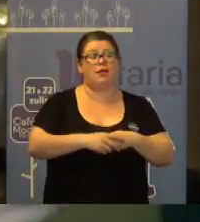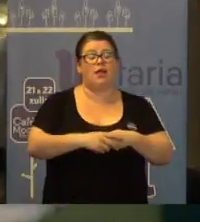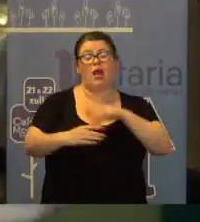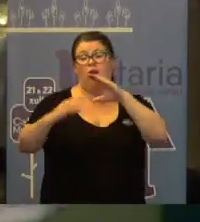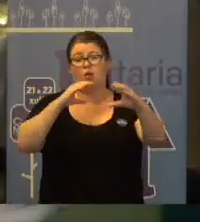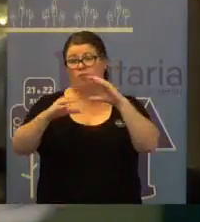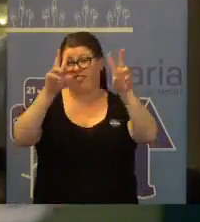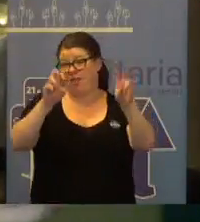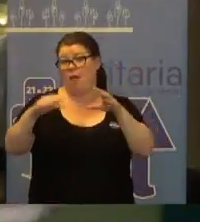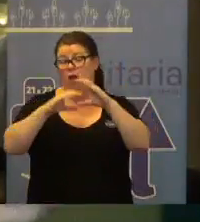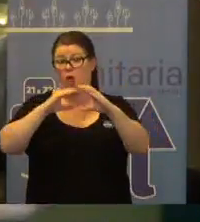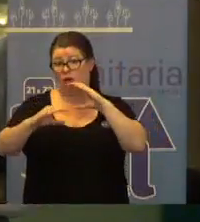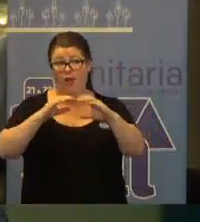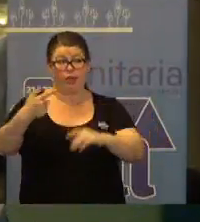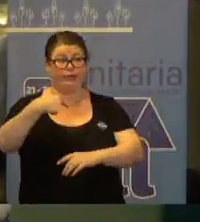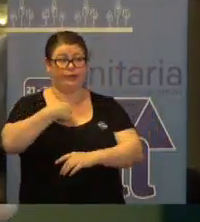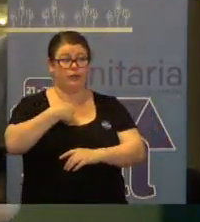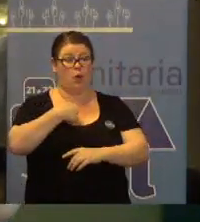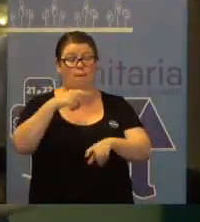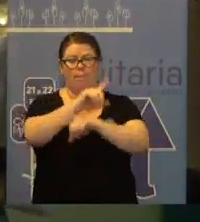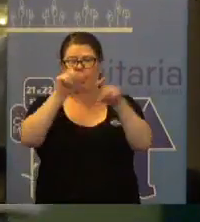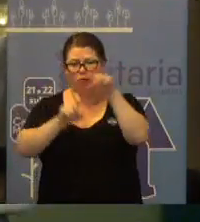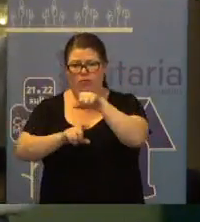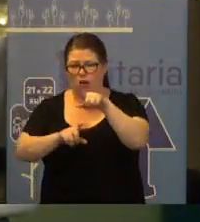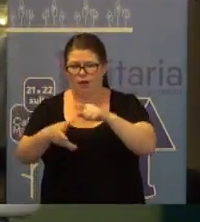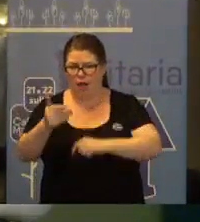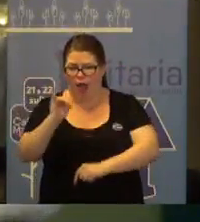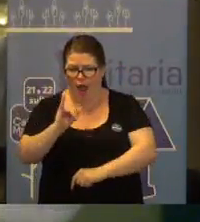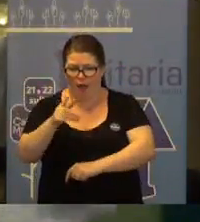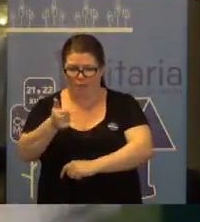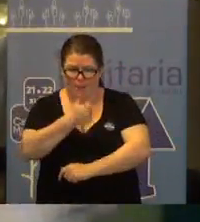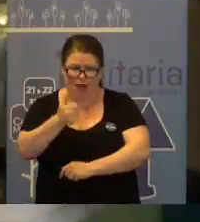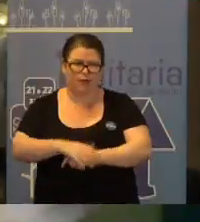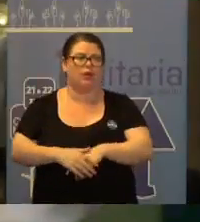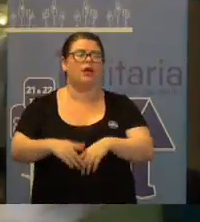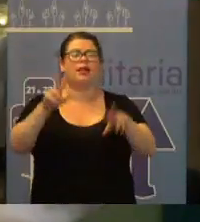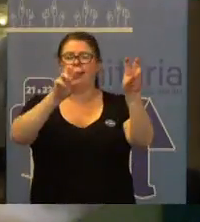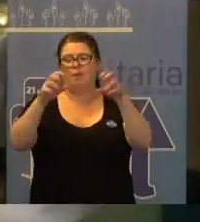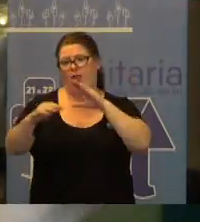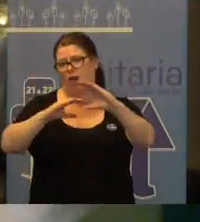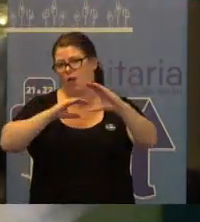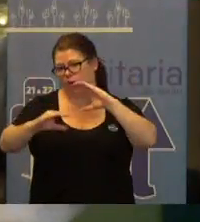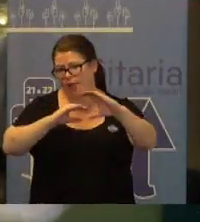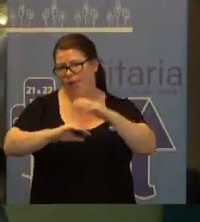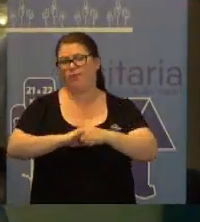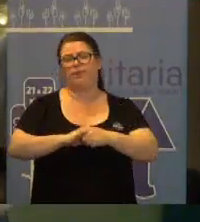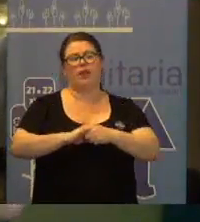comunicación tamén xa vedes que eu teño máis preguntas que respostas, non? Sobre o tema de comunicación tamén algúns elementos que me parecen importantes